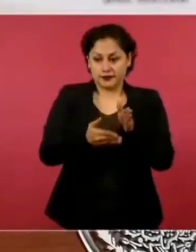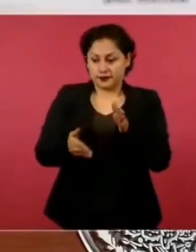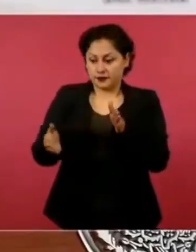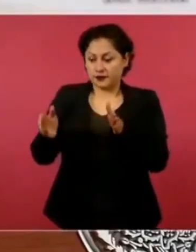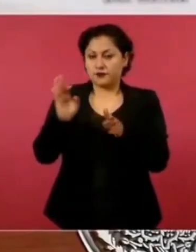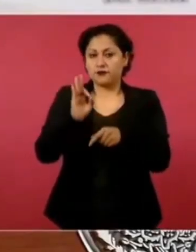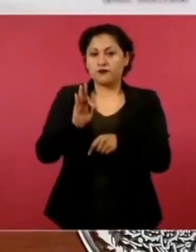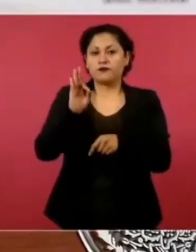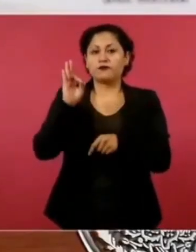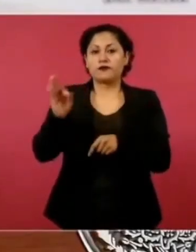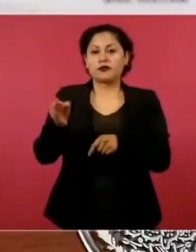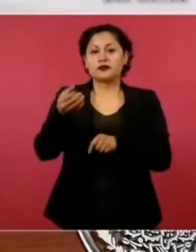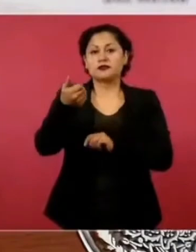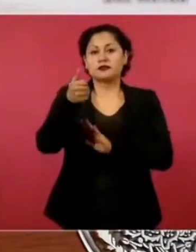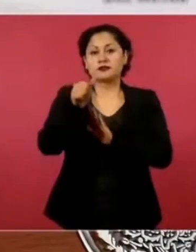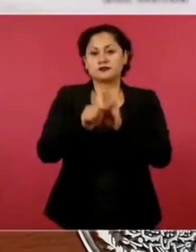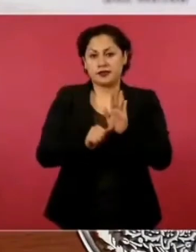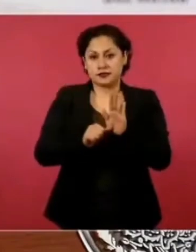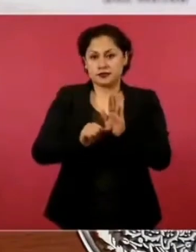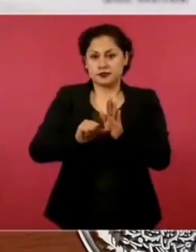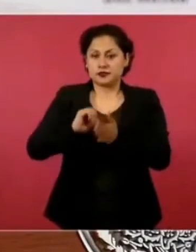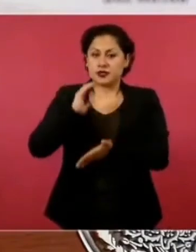del semestre.